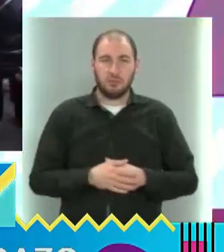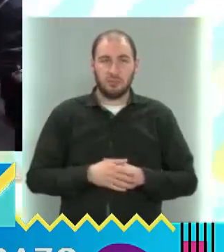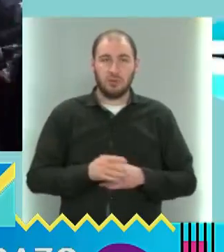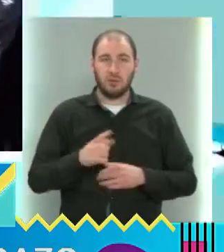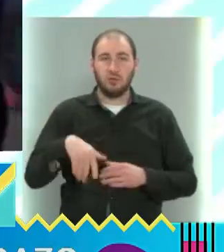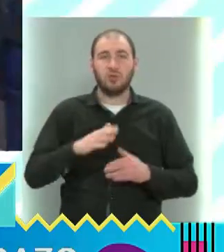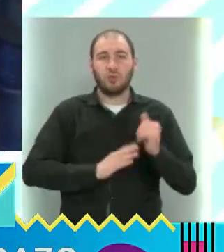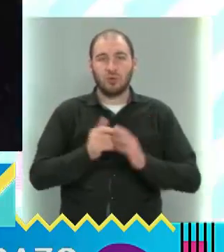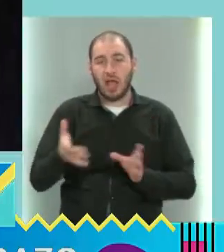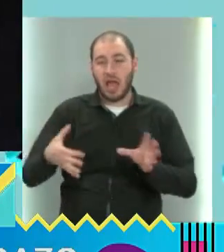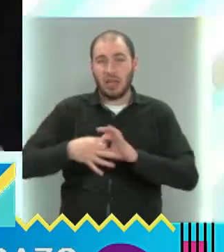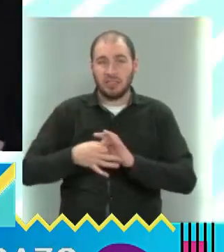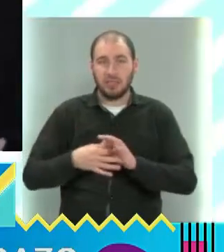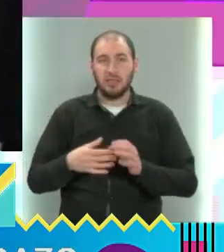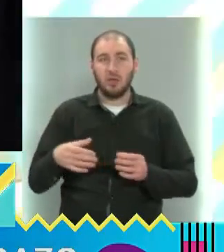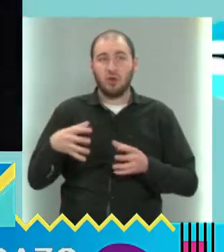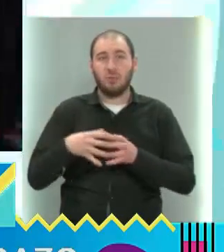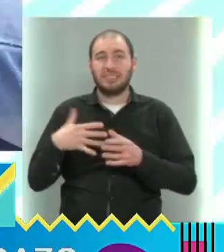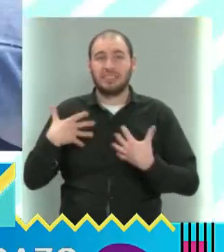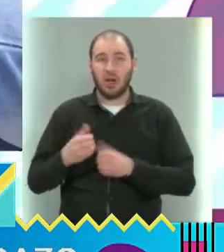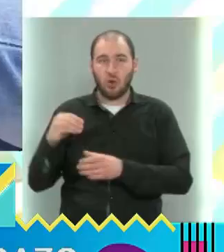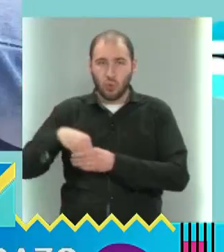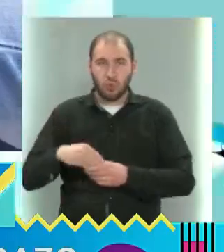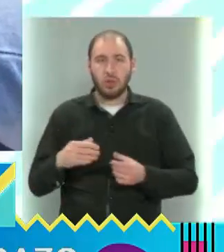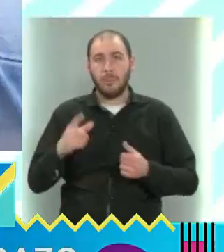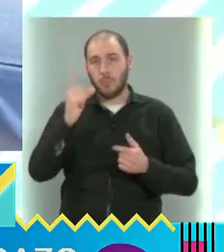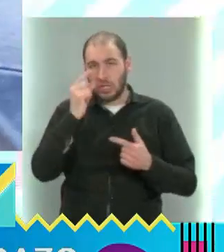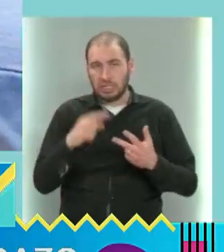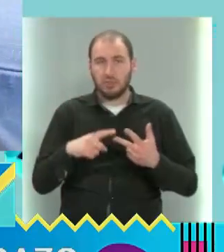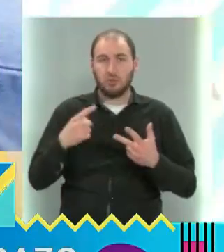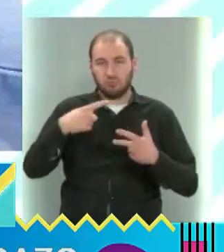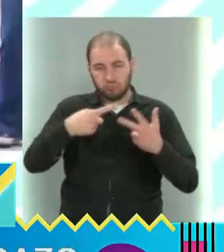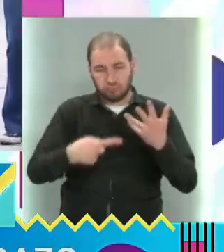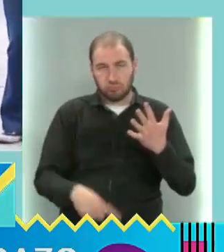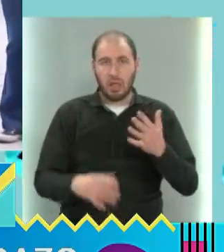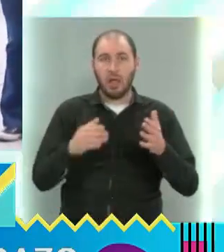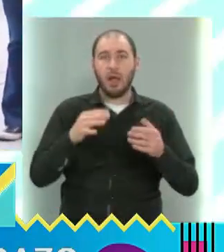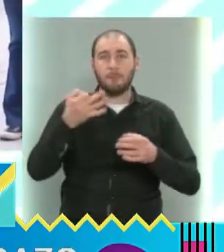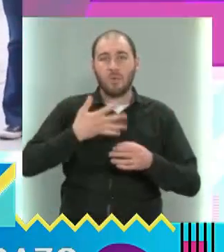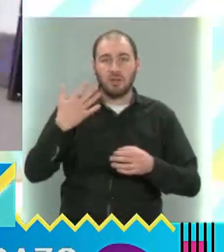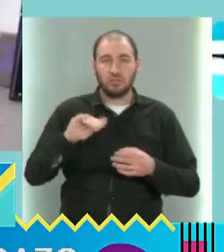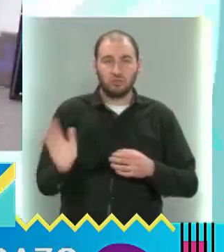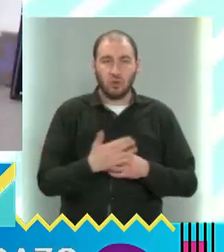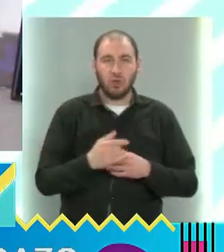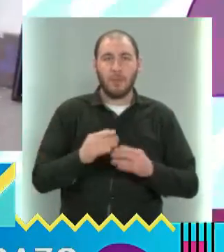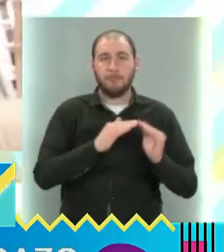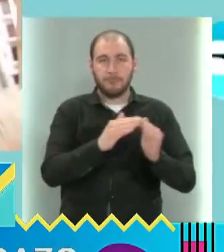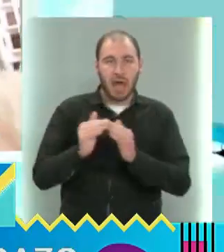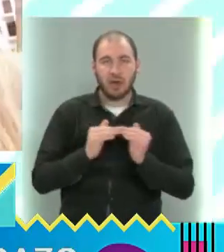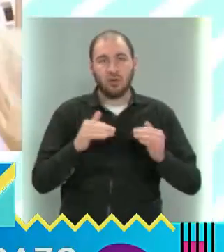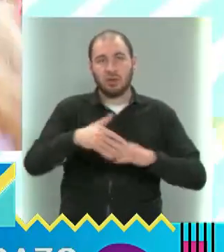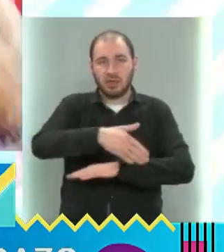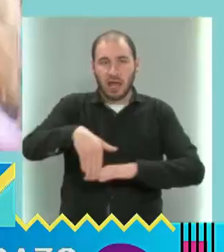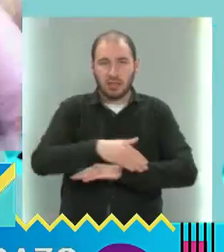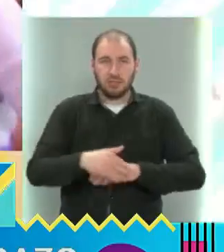hemos construido alianzas en el sistema de salud, en el sistema político, en todo tipo de profesiones, en los barrios, en las